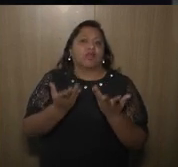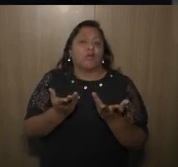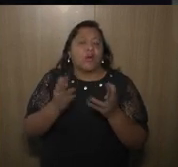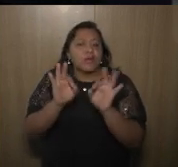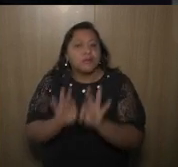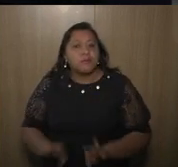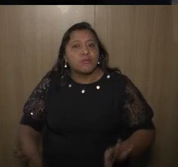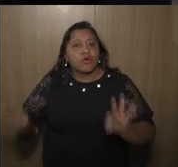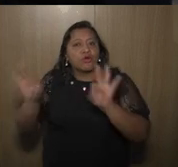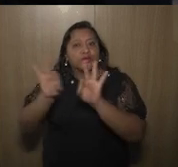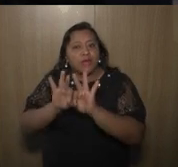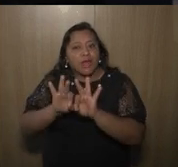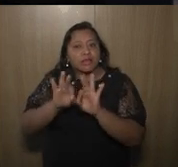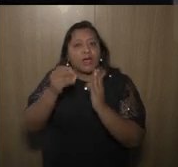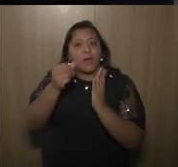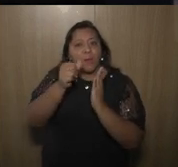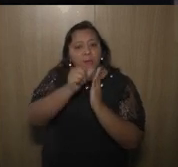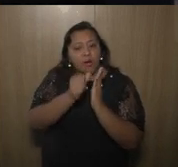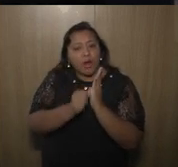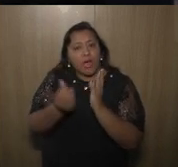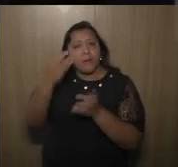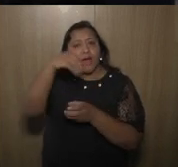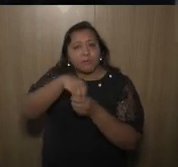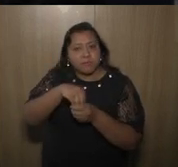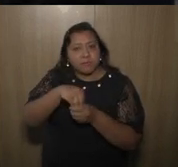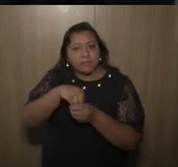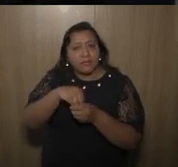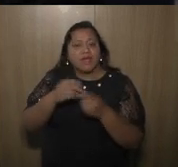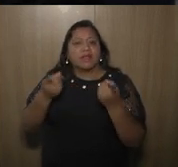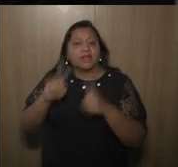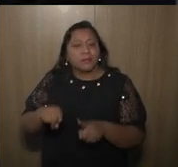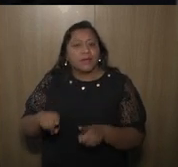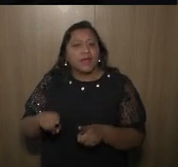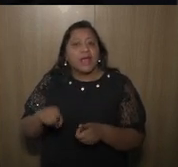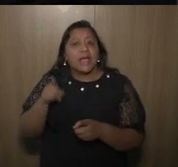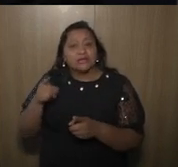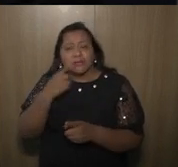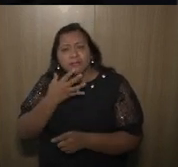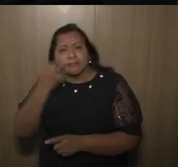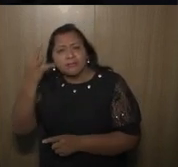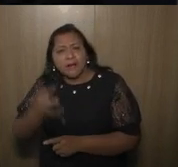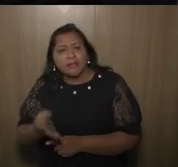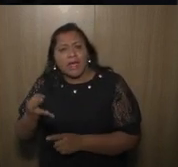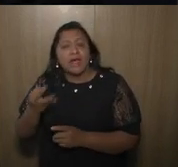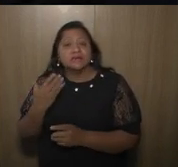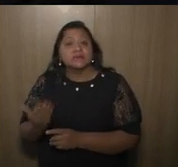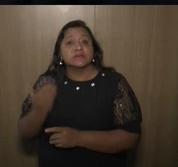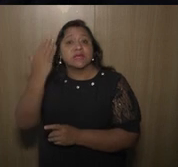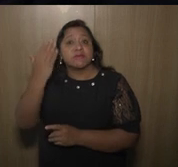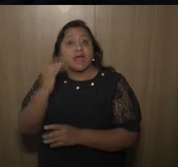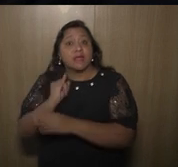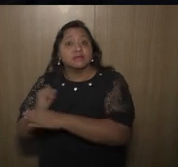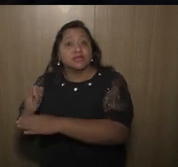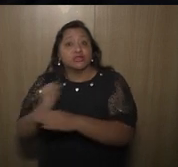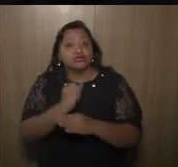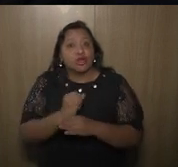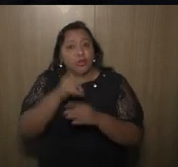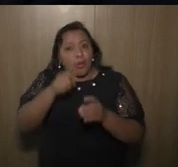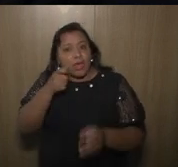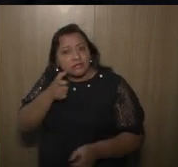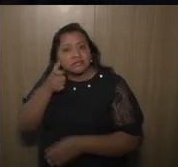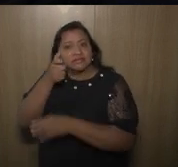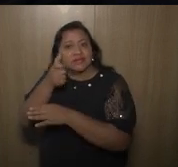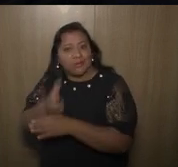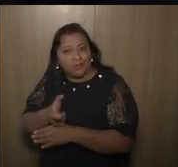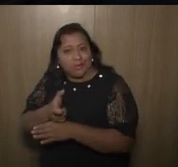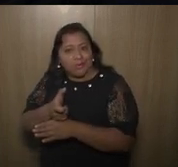tanto en su prerradicado como en su radicado. Esto le va a permitir a las instituciones poder hacer un seguimiento